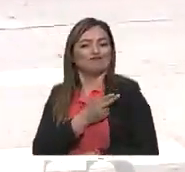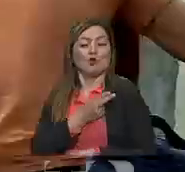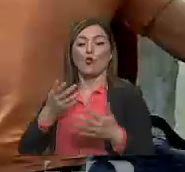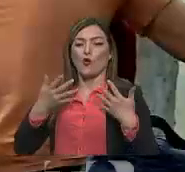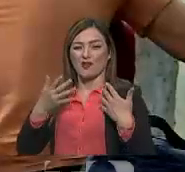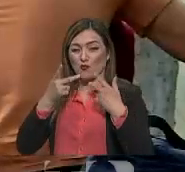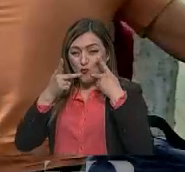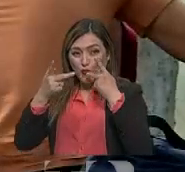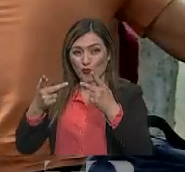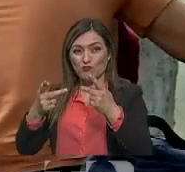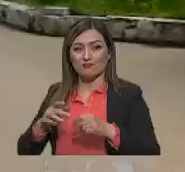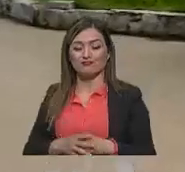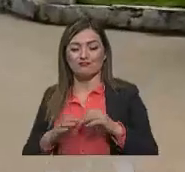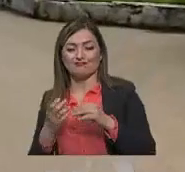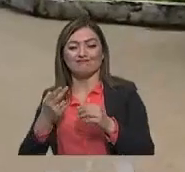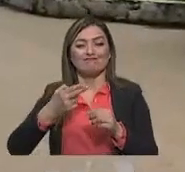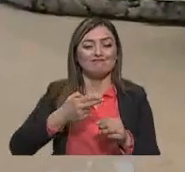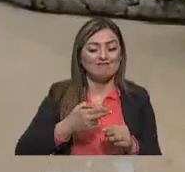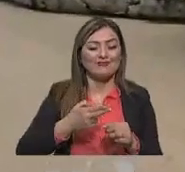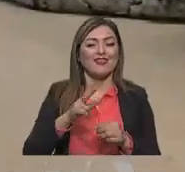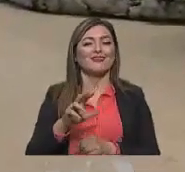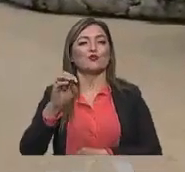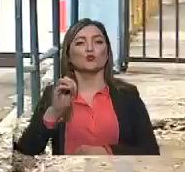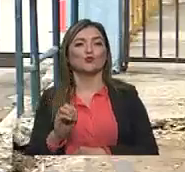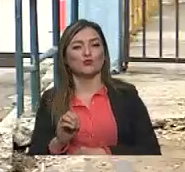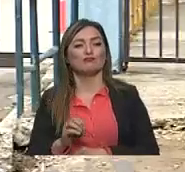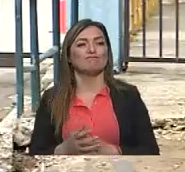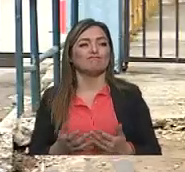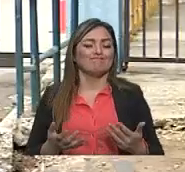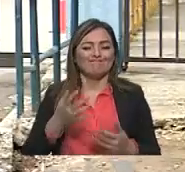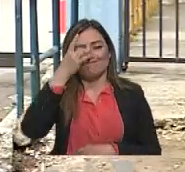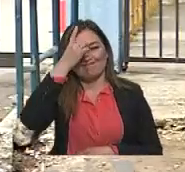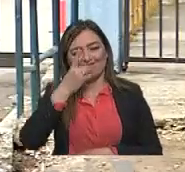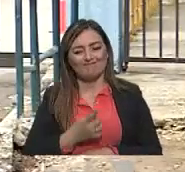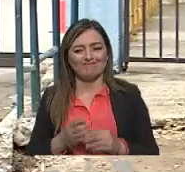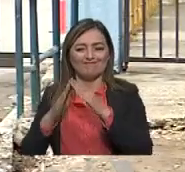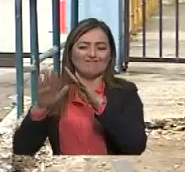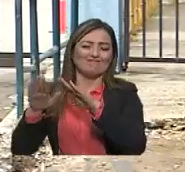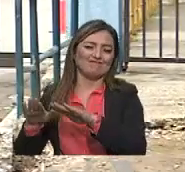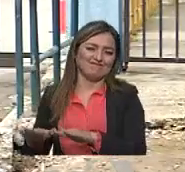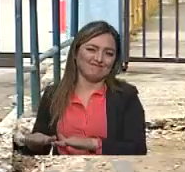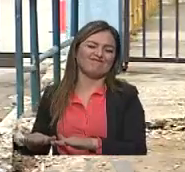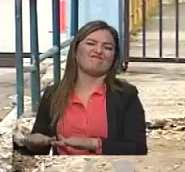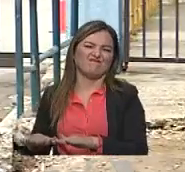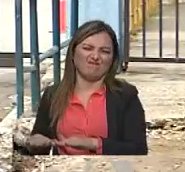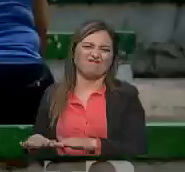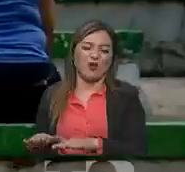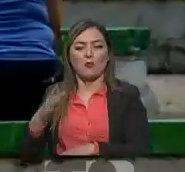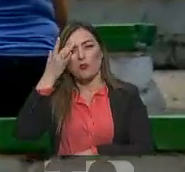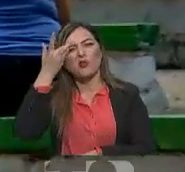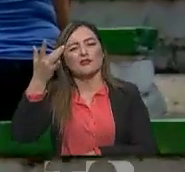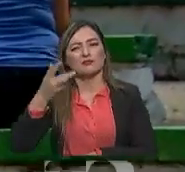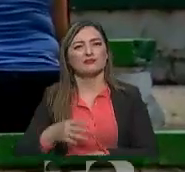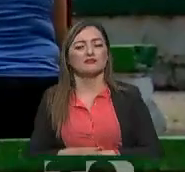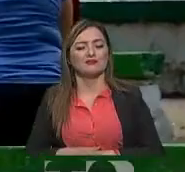de Guayaquil, aún pudiendo tener clases presenciales en un 30%, ha decidido mantenerse con clases netamente virtuales.